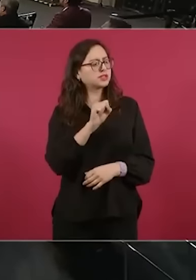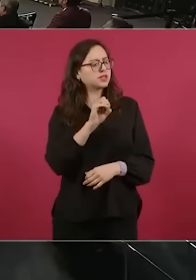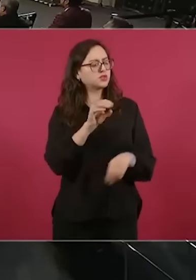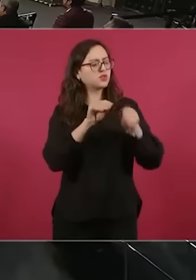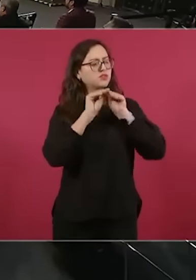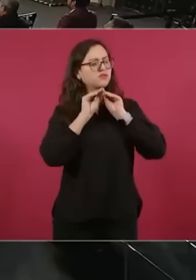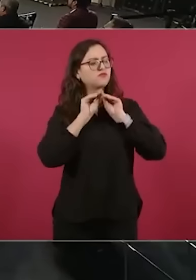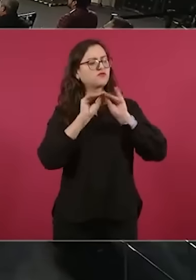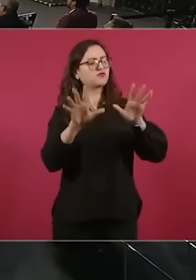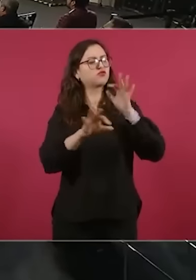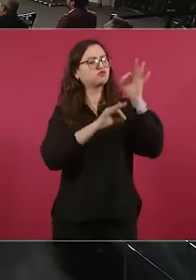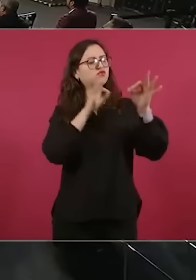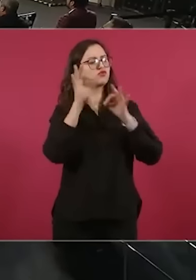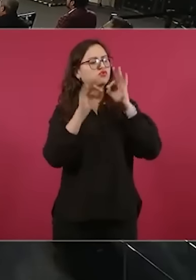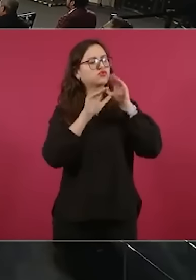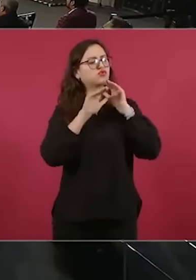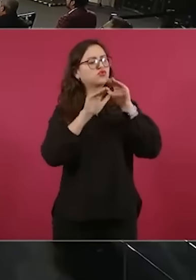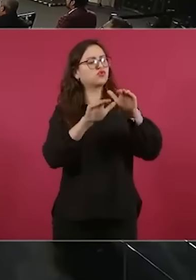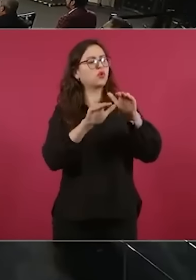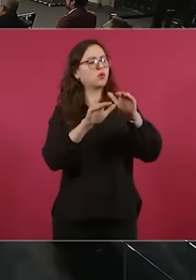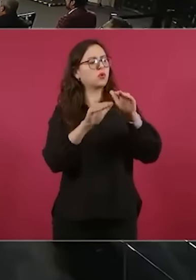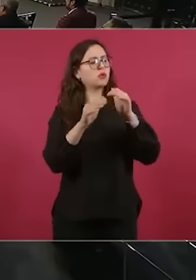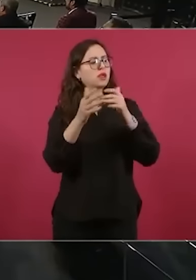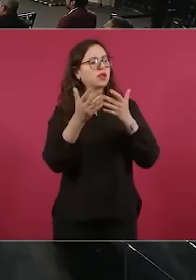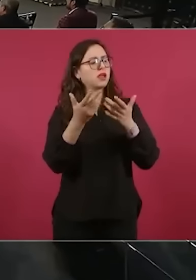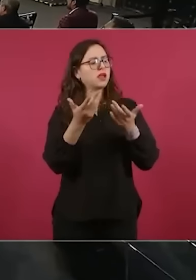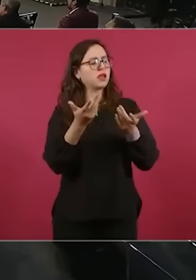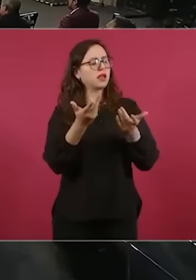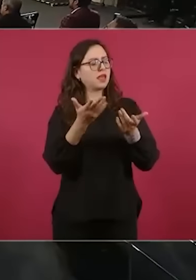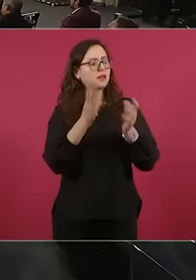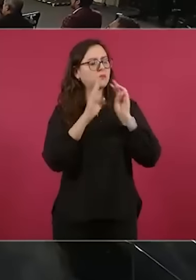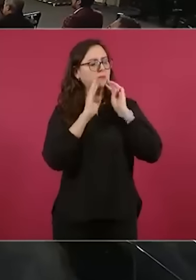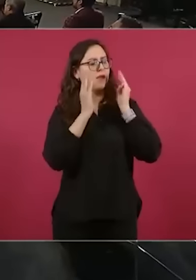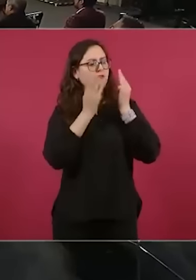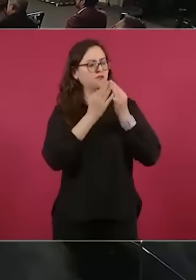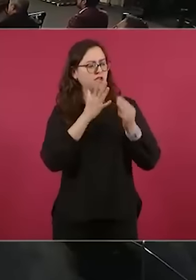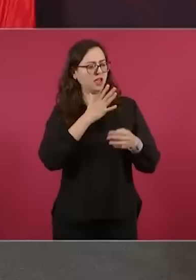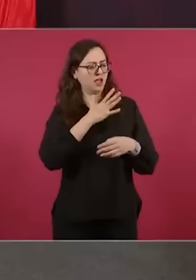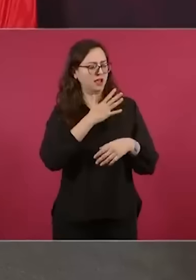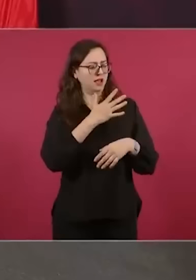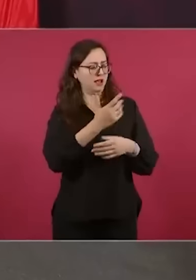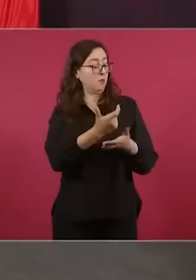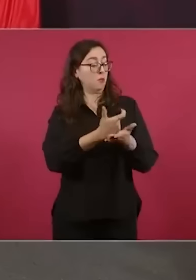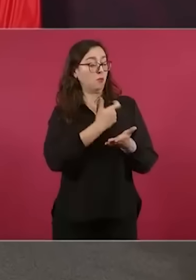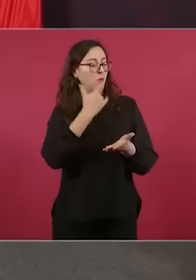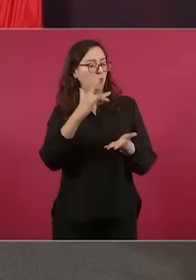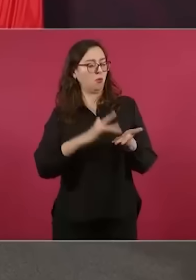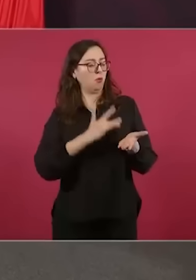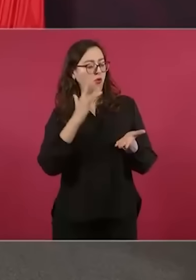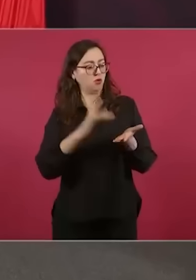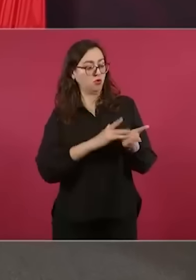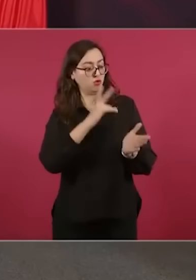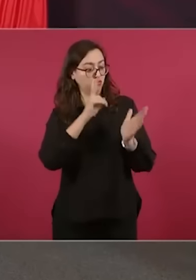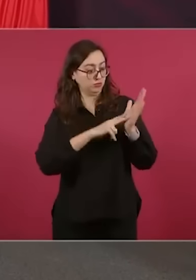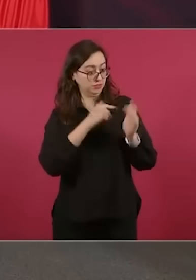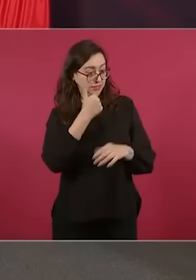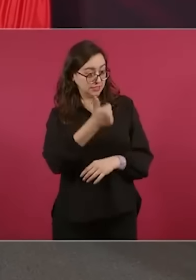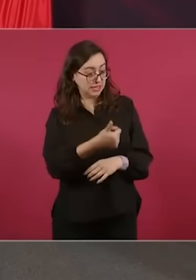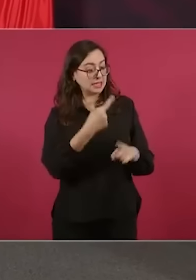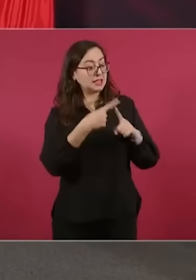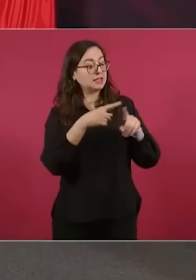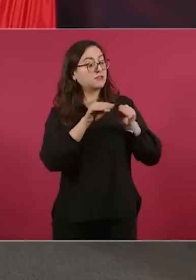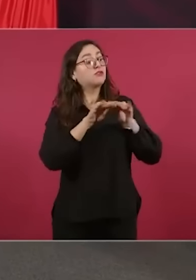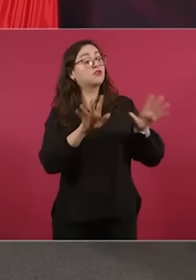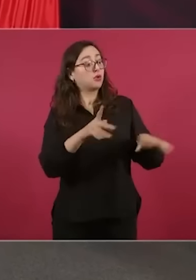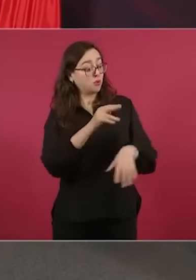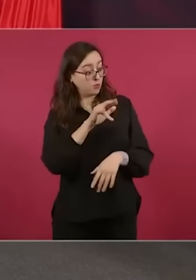el financiamiento del narco en el 2006 a mi campaña. ¿No es una nota del proceso?